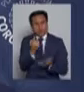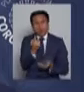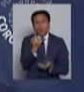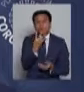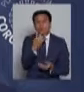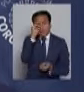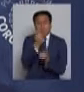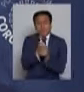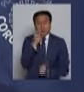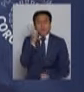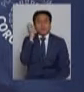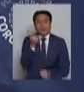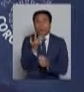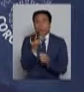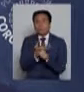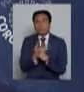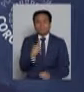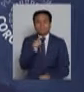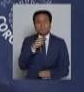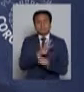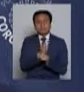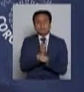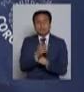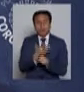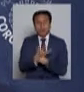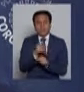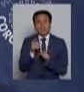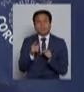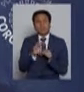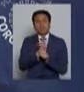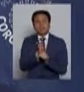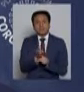y carabineras han dado positivo al examen por coronavirus.